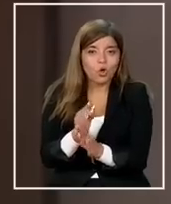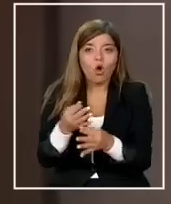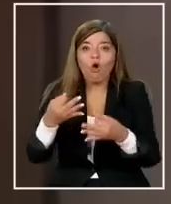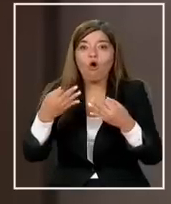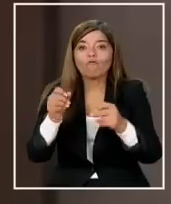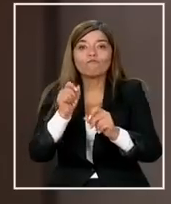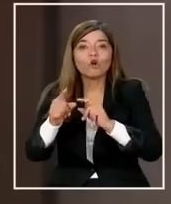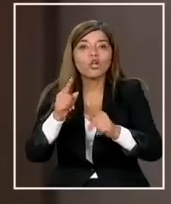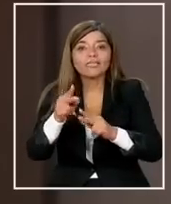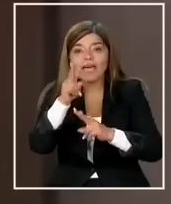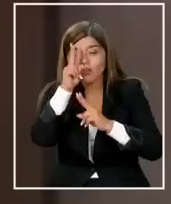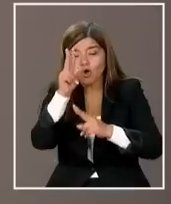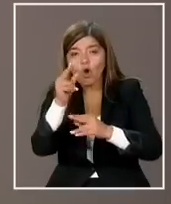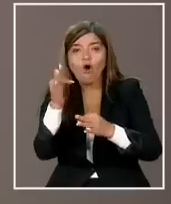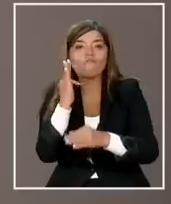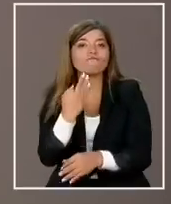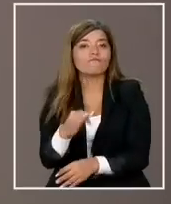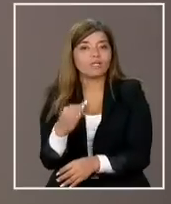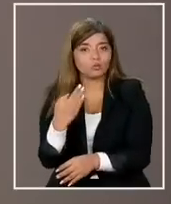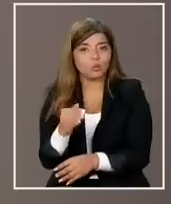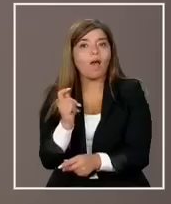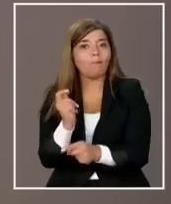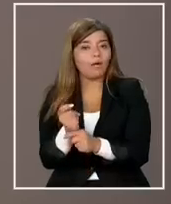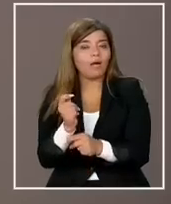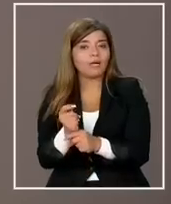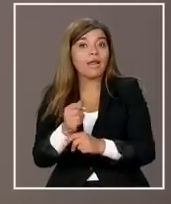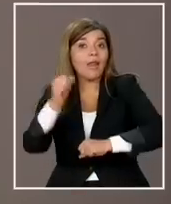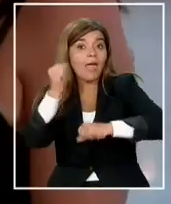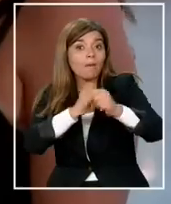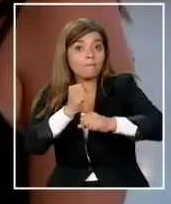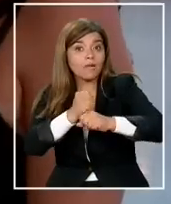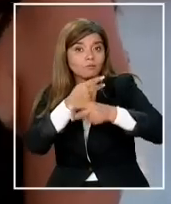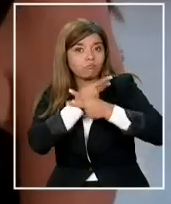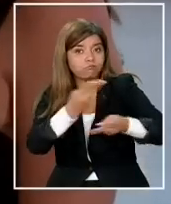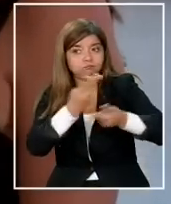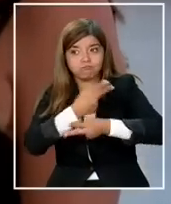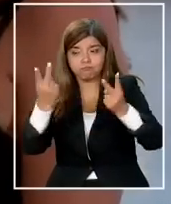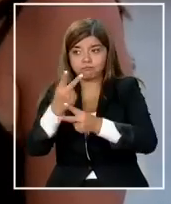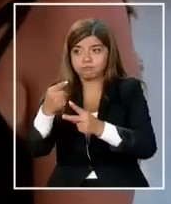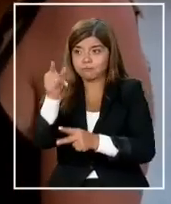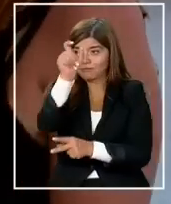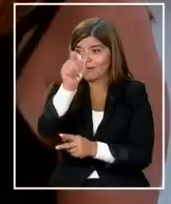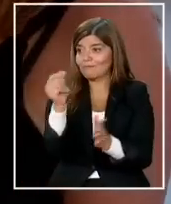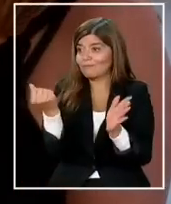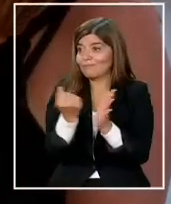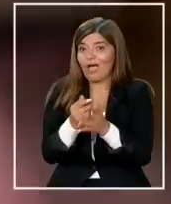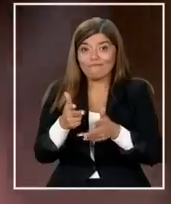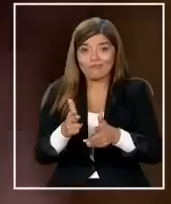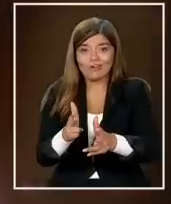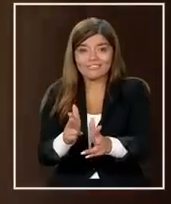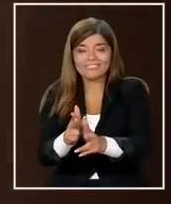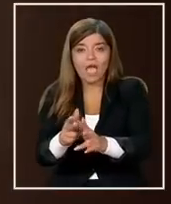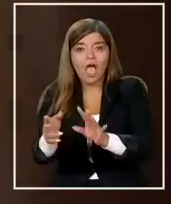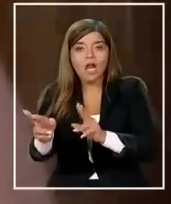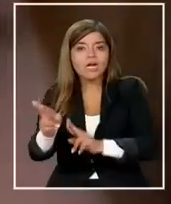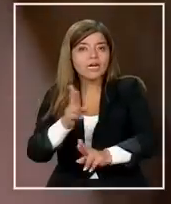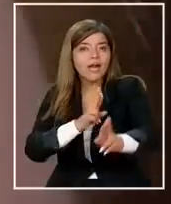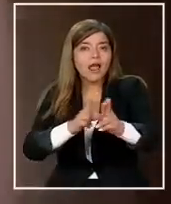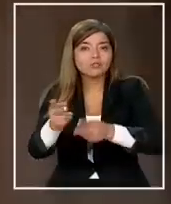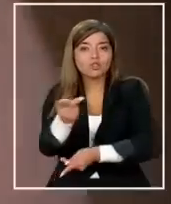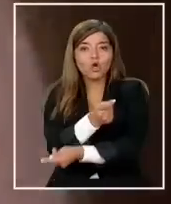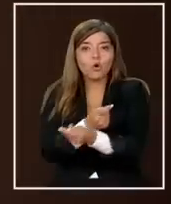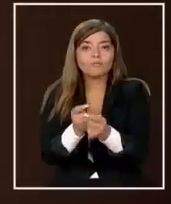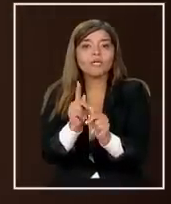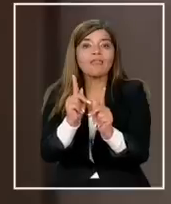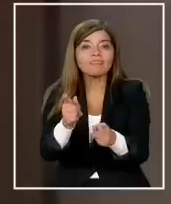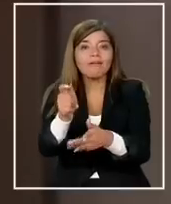boleta de honorarios o una factura. Las empresas que quieren que promocionen su marca, como en cualquier relación comercial, deben hacer